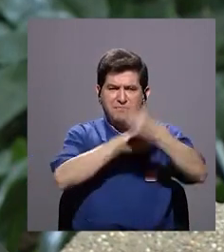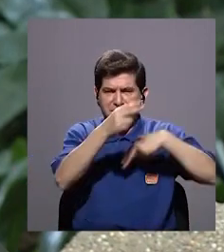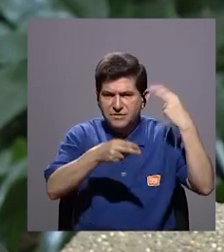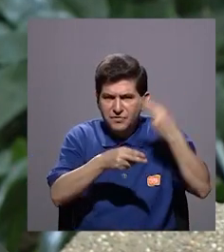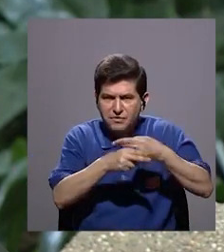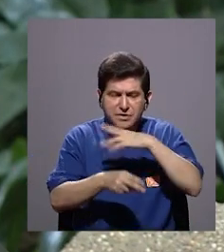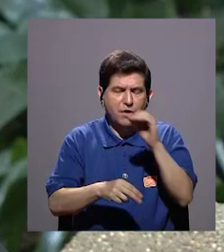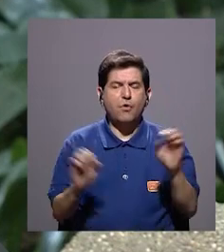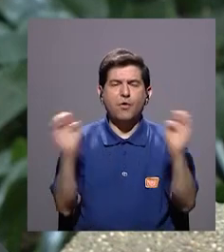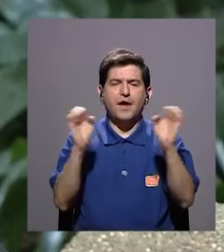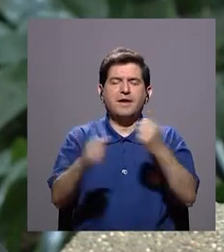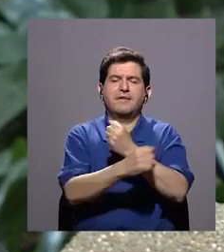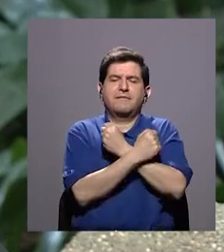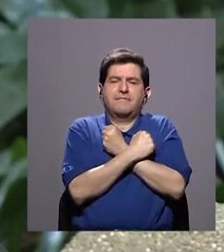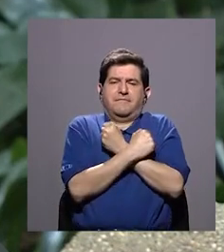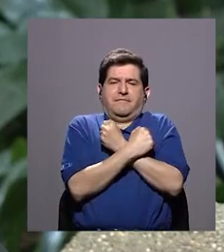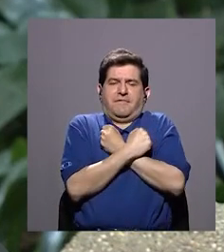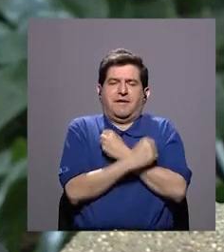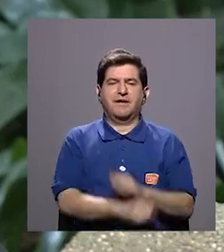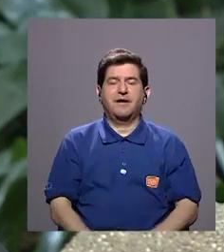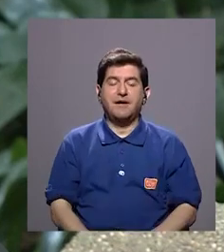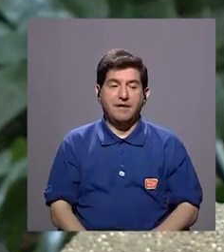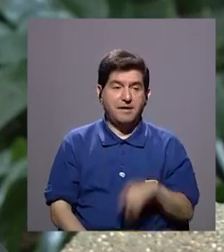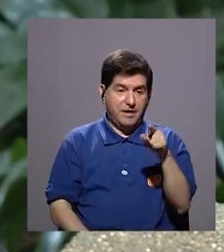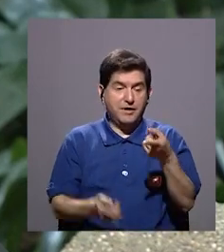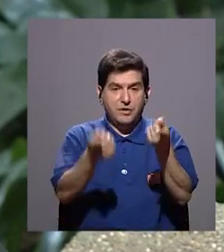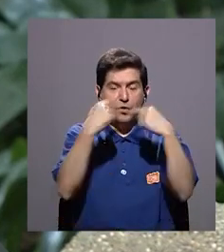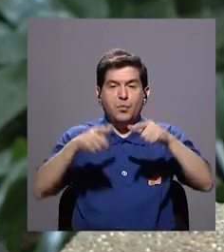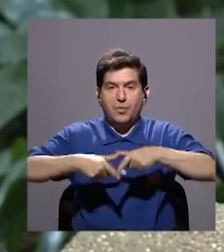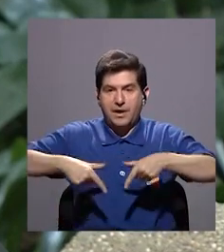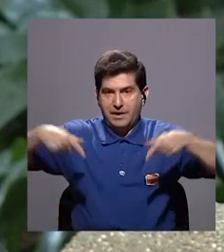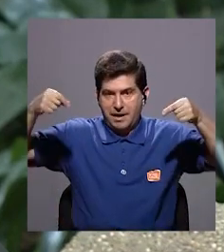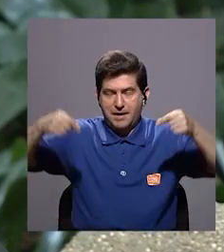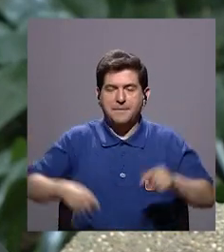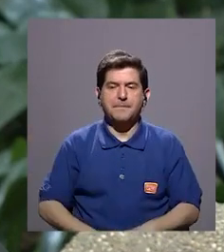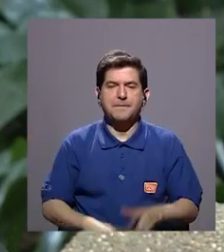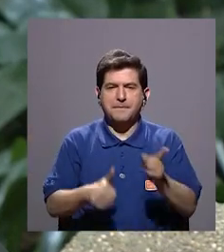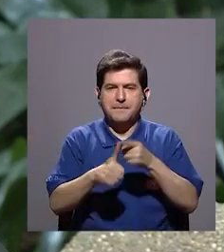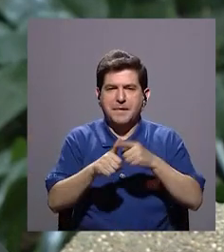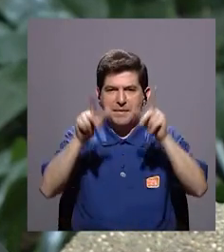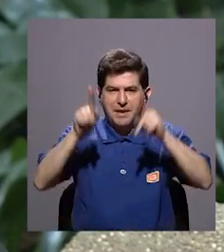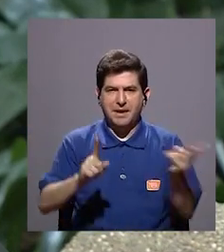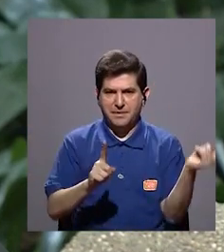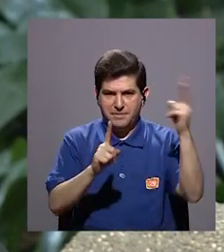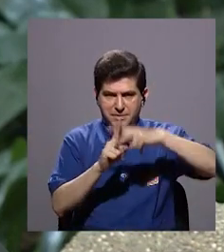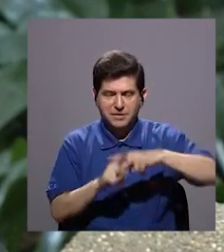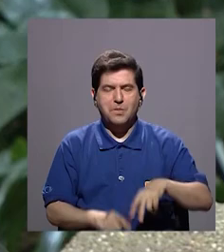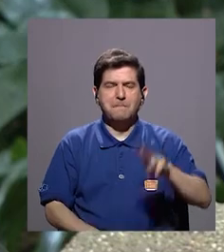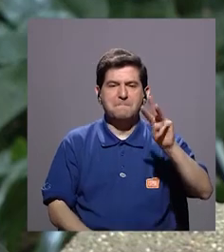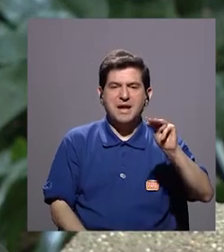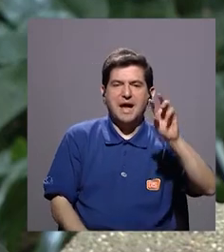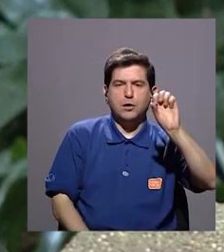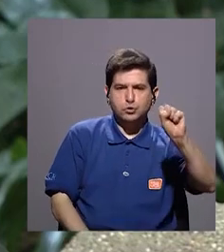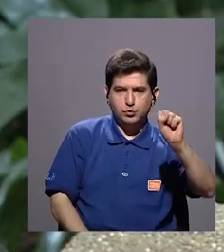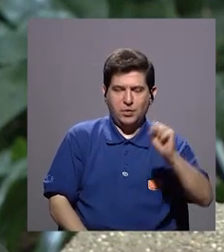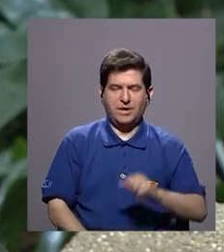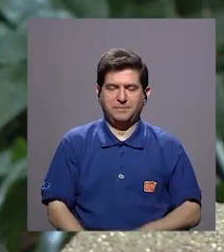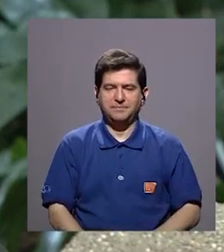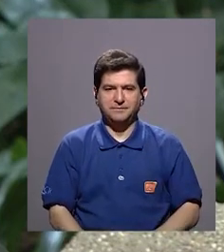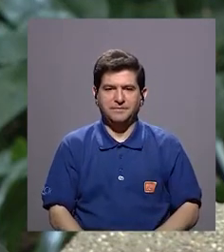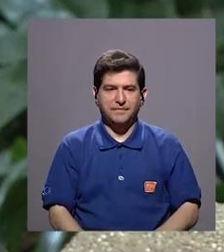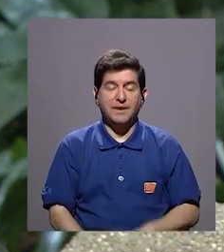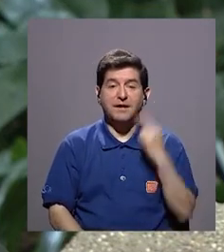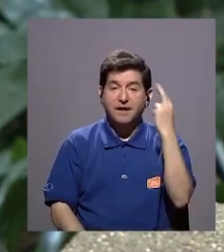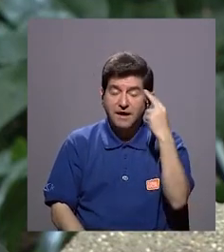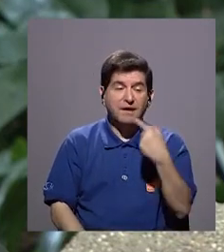o puede decir energía de amor, viene de Japón. El precursor de esta técnica fue Mikao Usui,